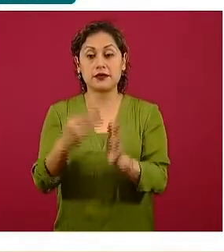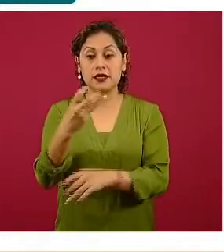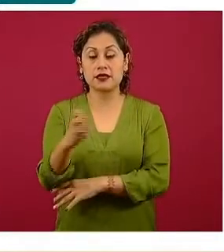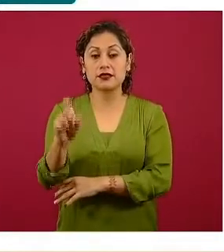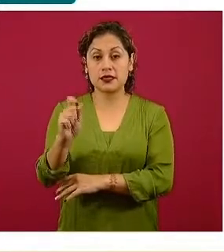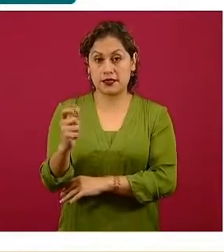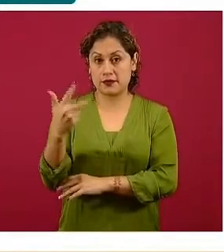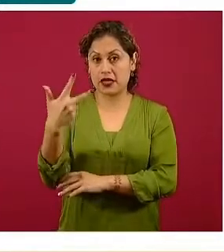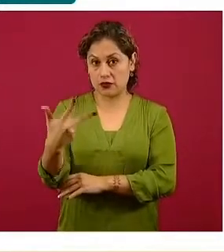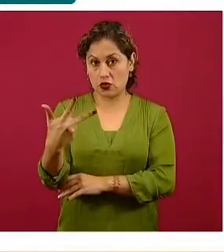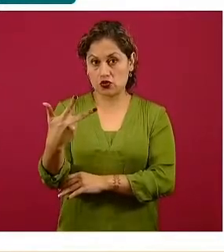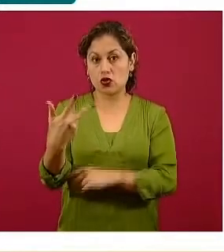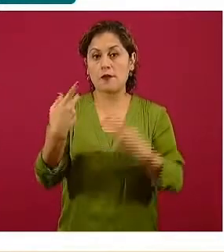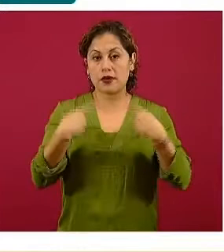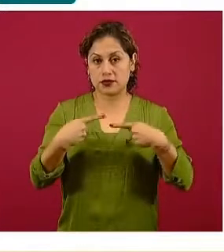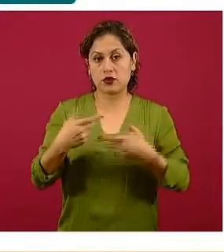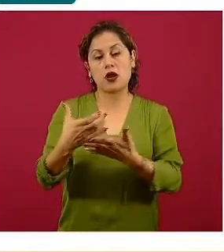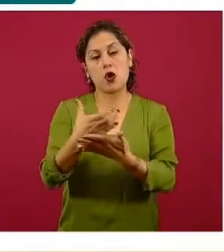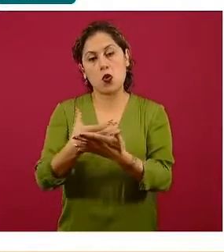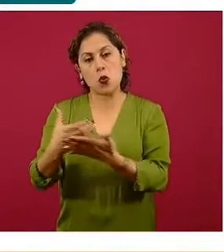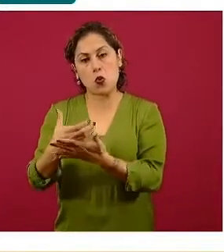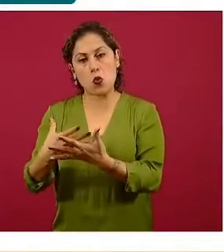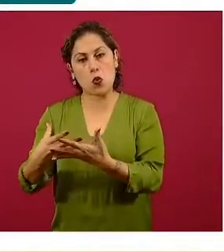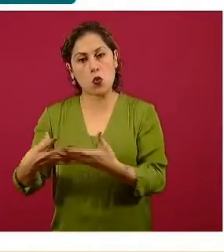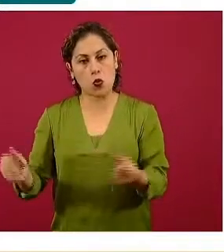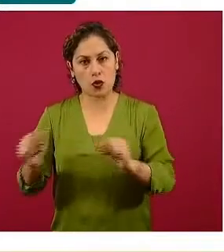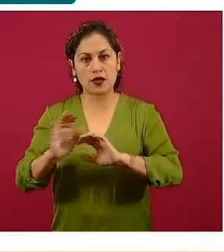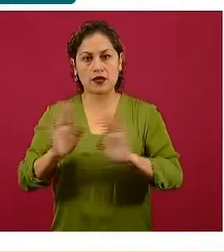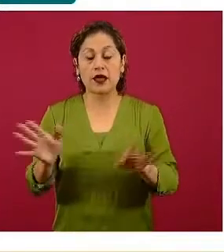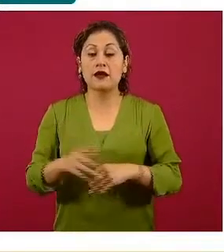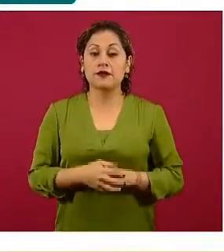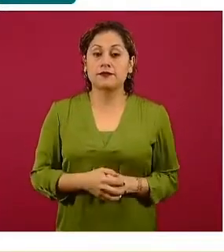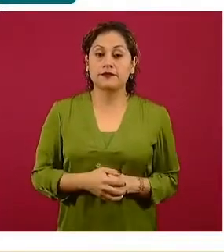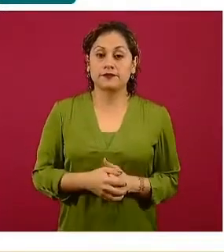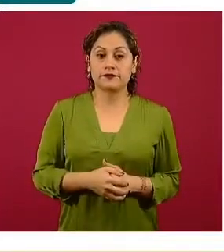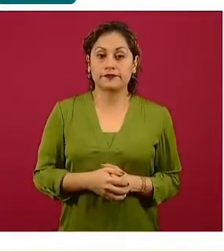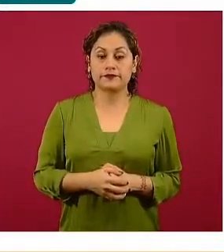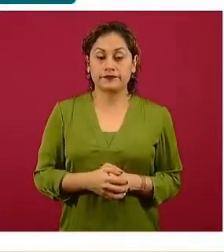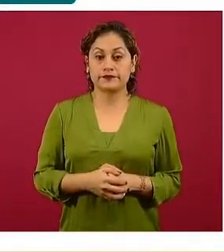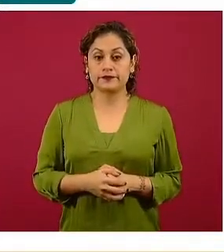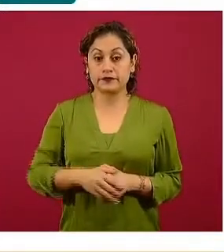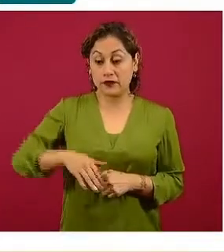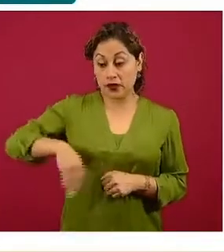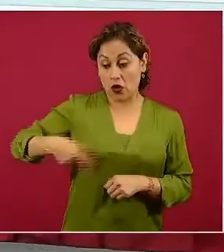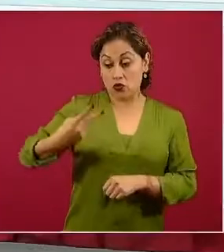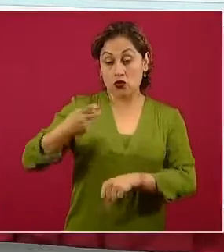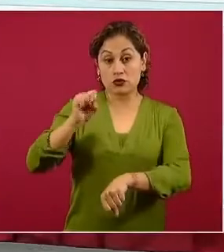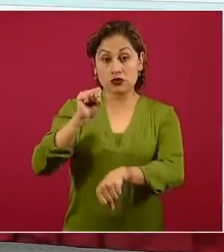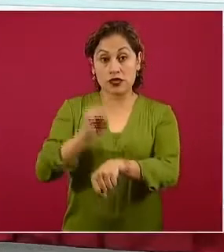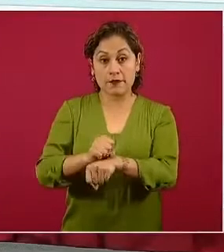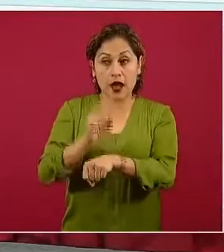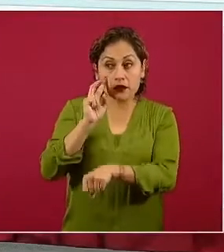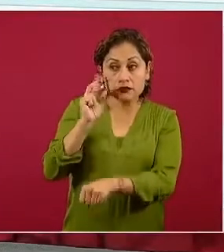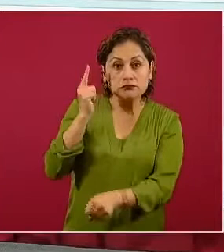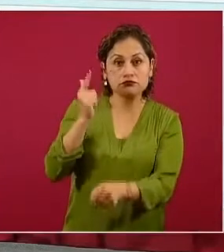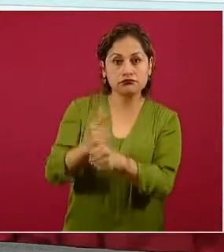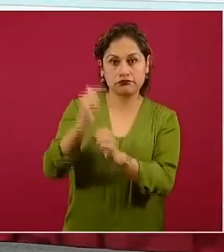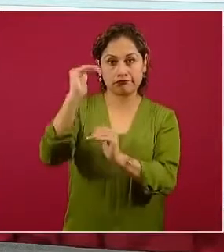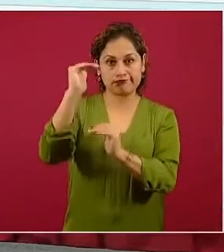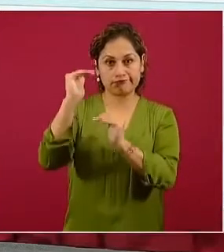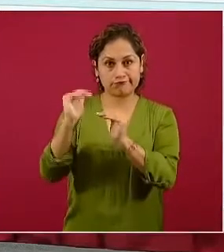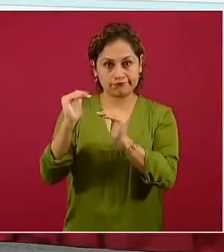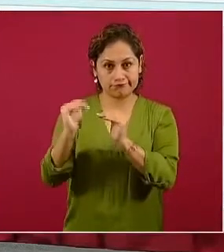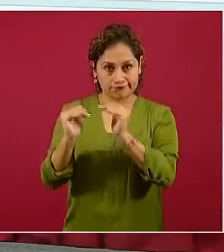987.328. En base a esa ligera reducción que vemos en las últimas 2 semanas, vemos que también disminuyó